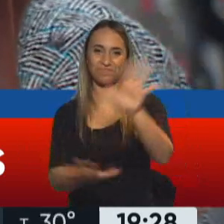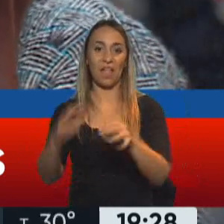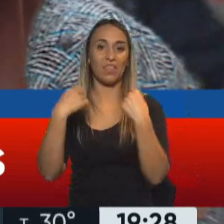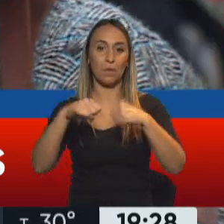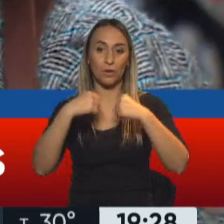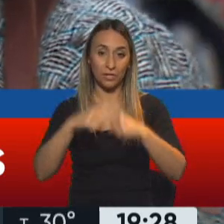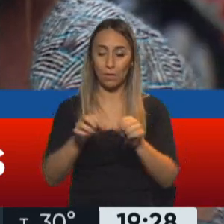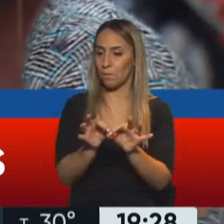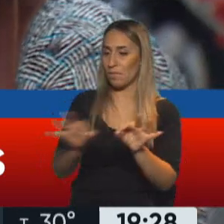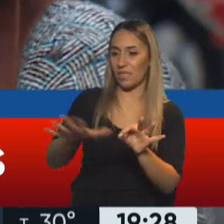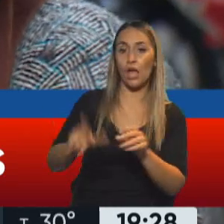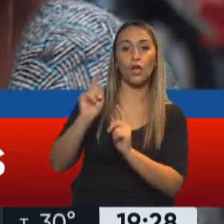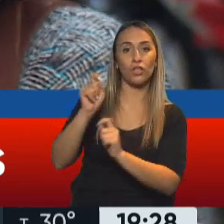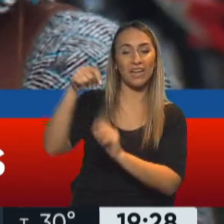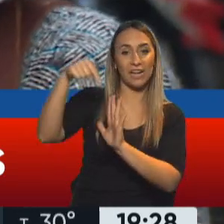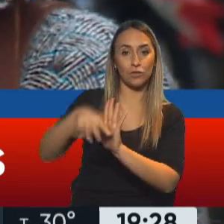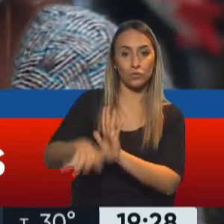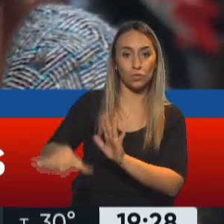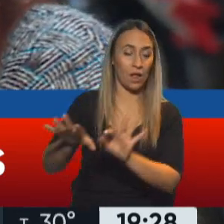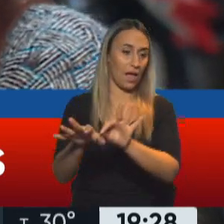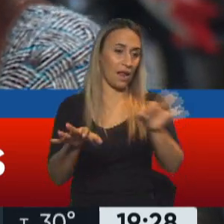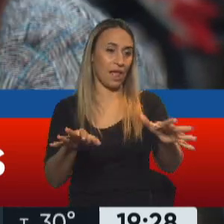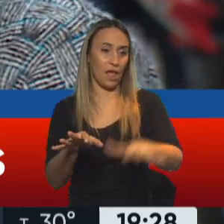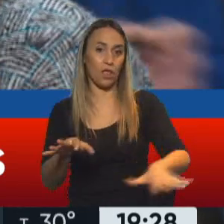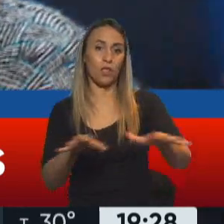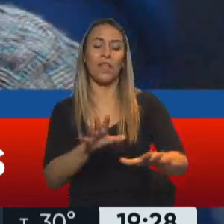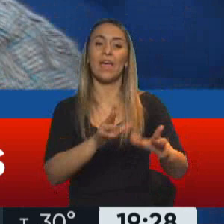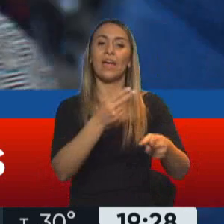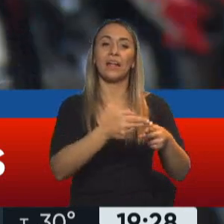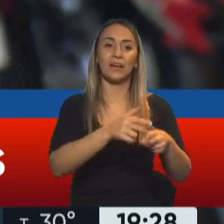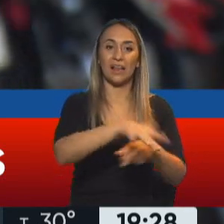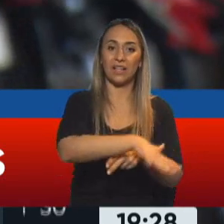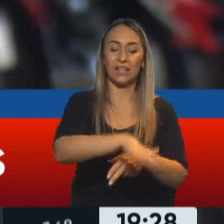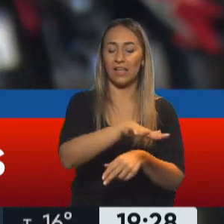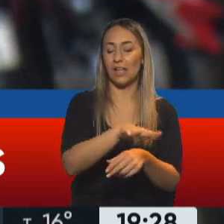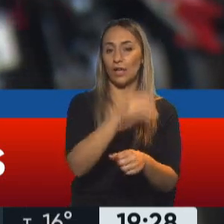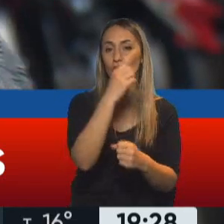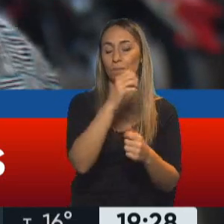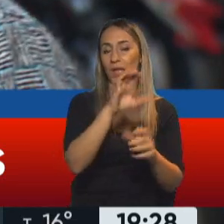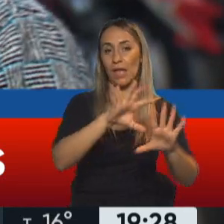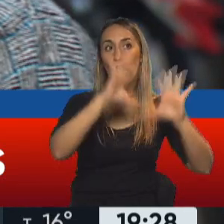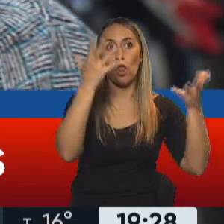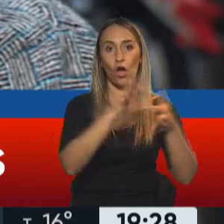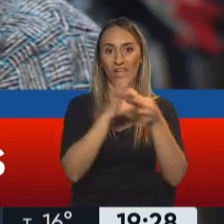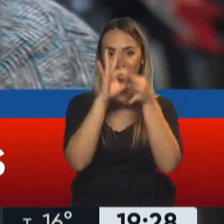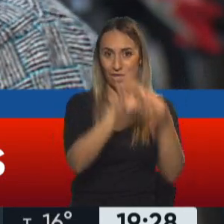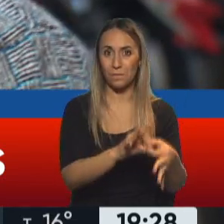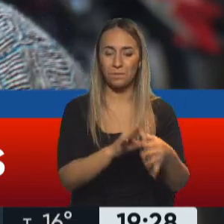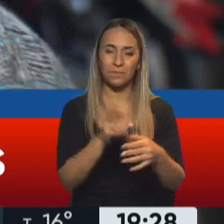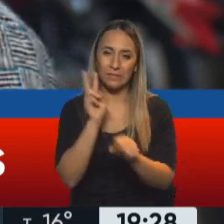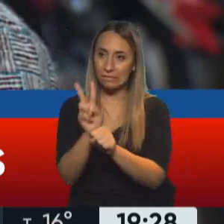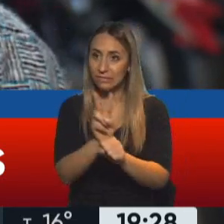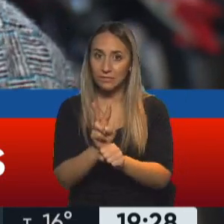al lado de la Reserva Ecológica y del barrio popular Rodrigo Bueno. De avanzar con este proyecto, los impactos que se